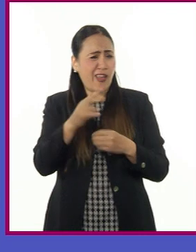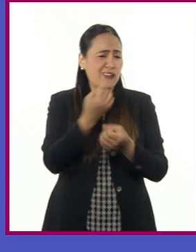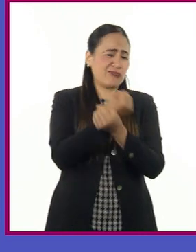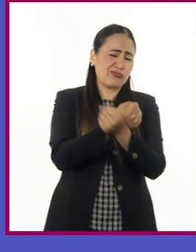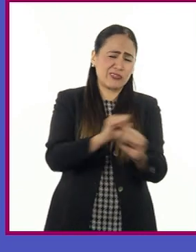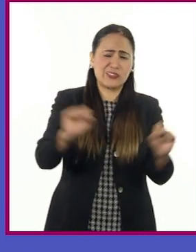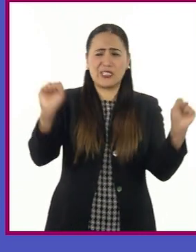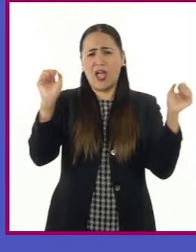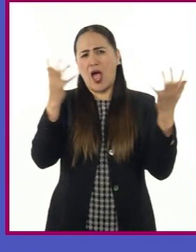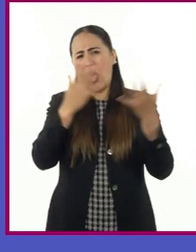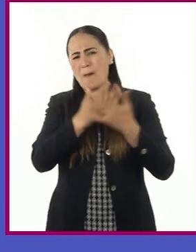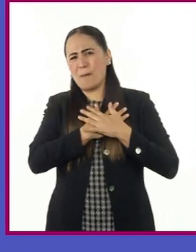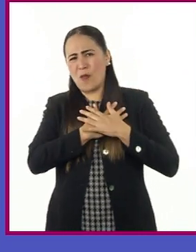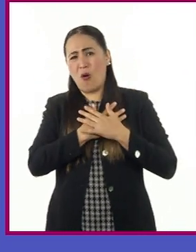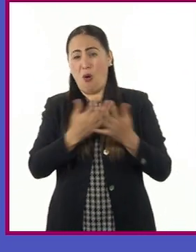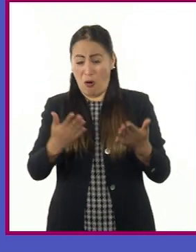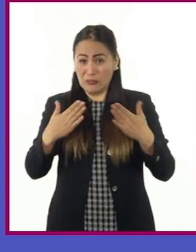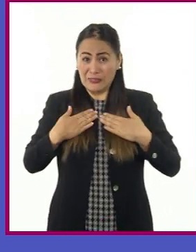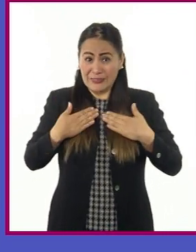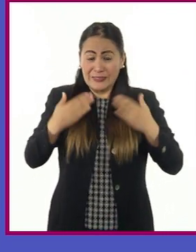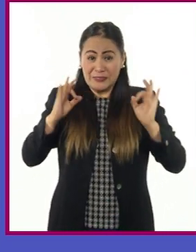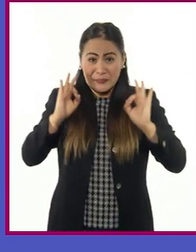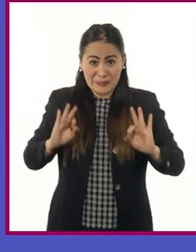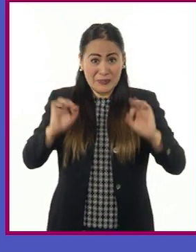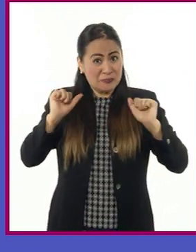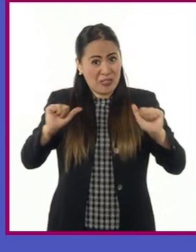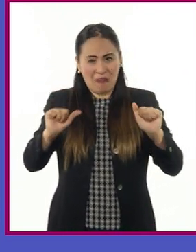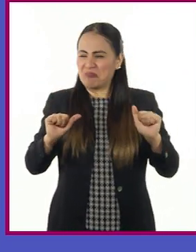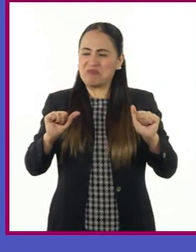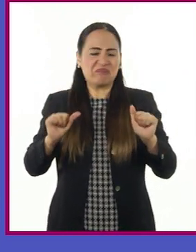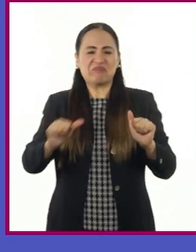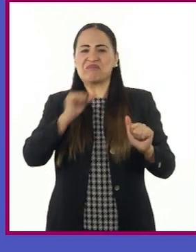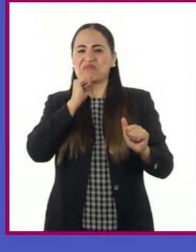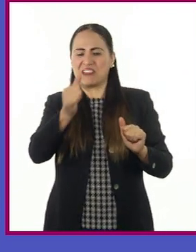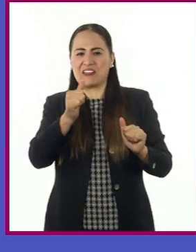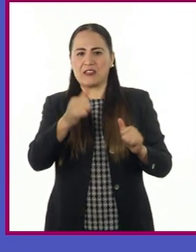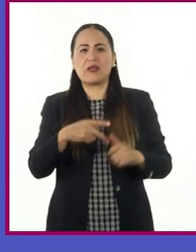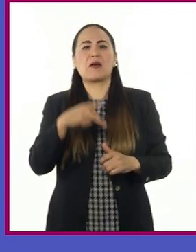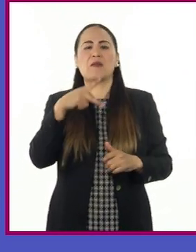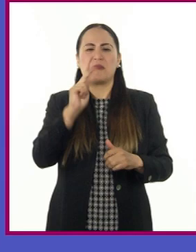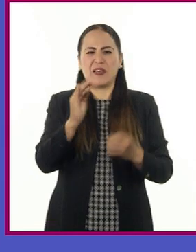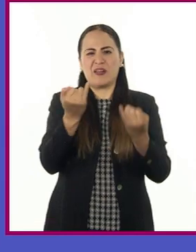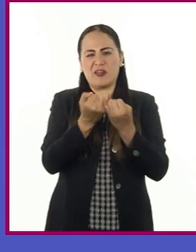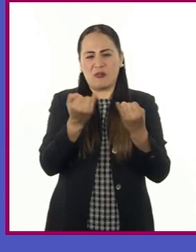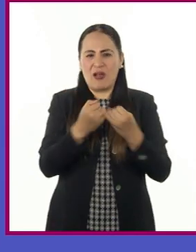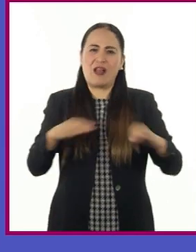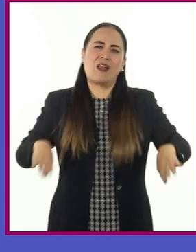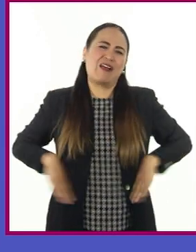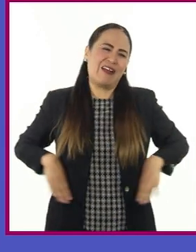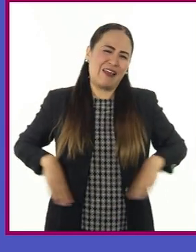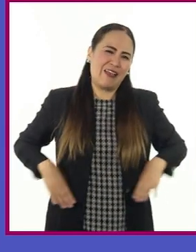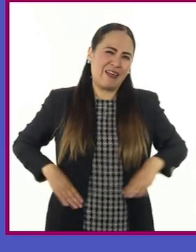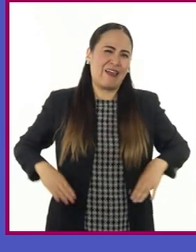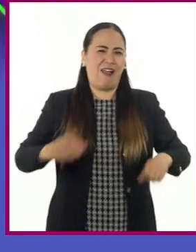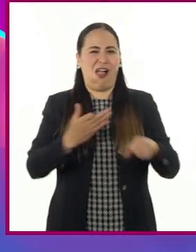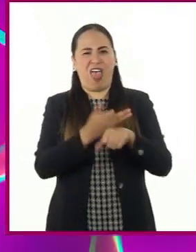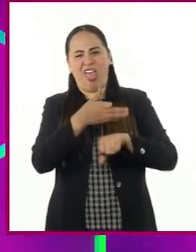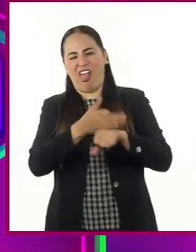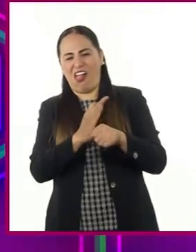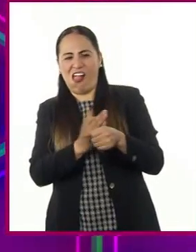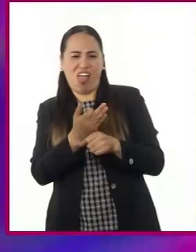amor o el inconformismo, a menudo revestido de características humorísticas o